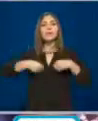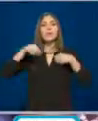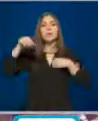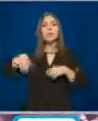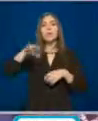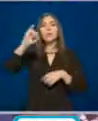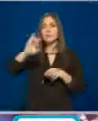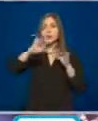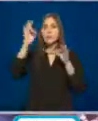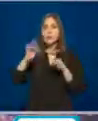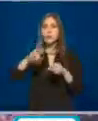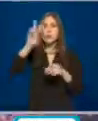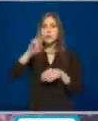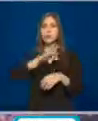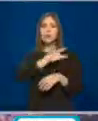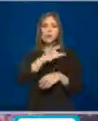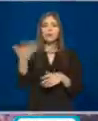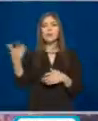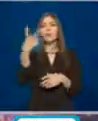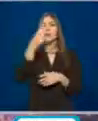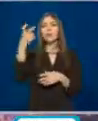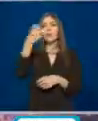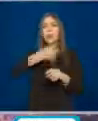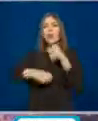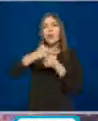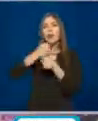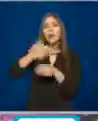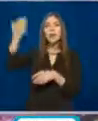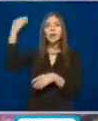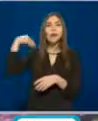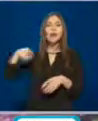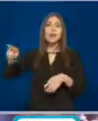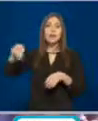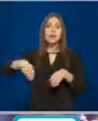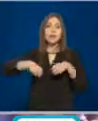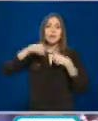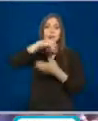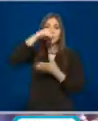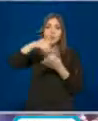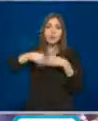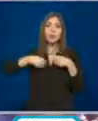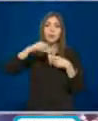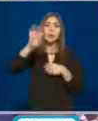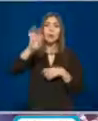enamoraron. Sí, de hace 200 años y viven 49 personas